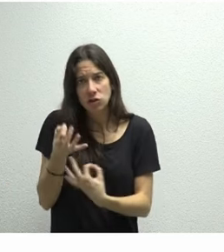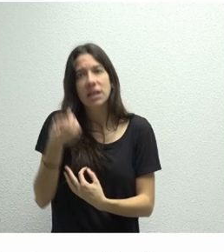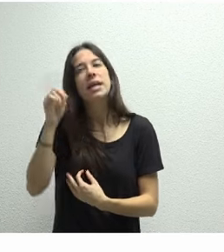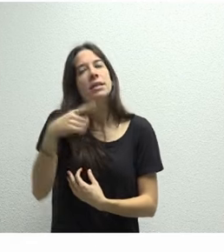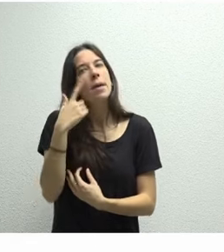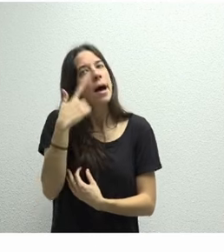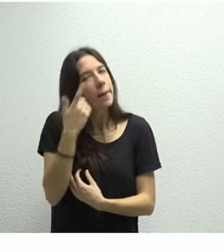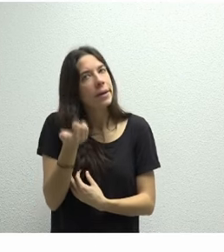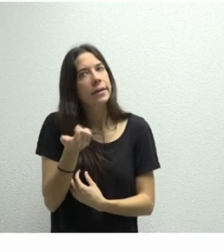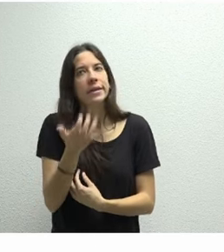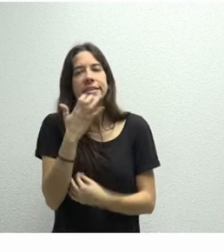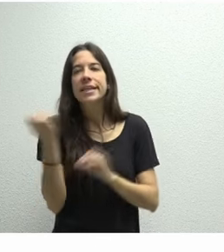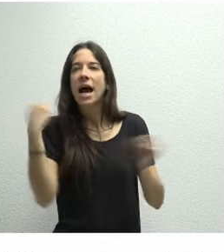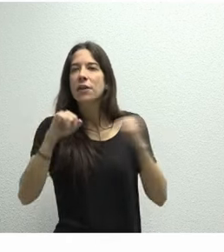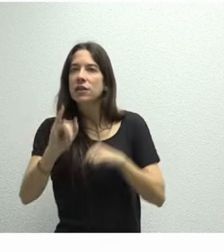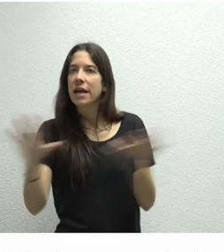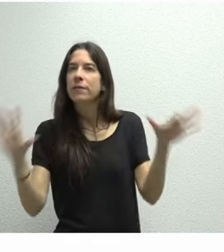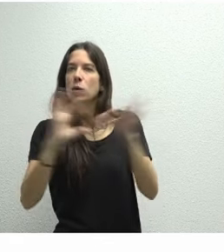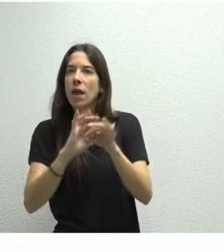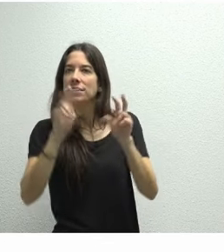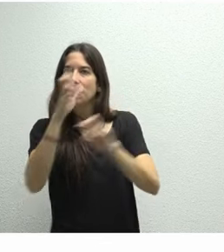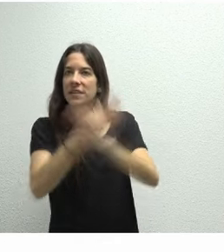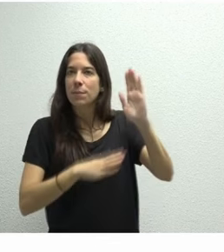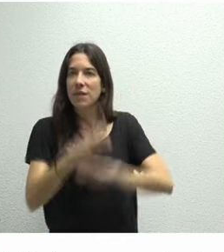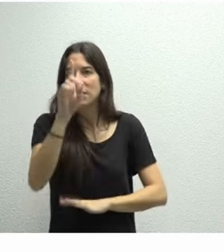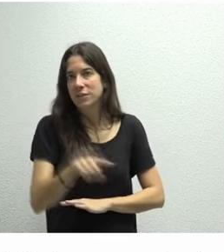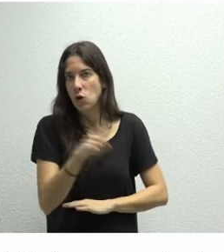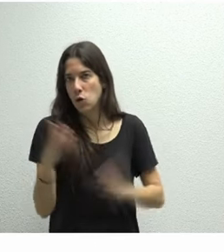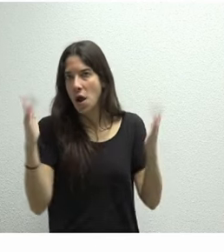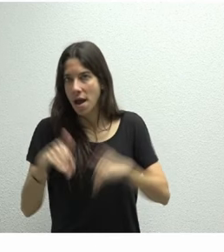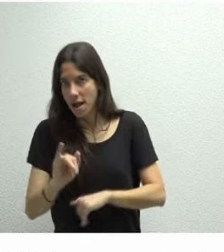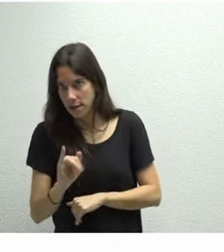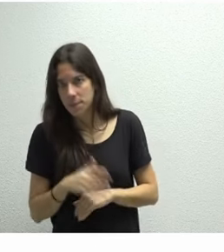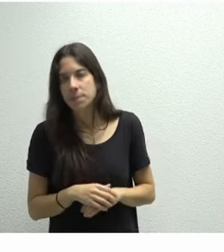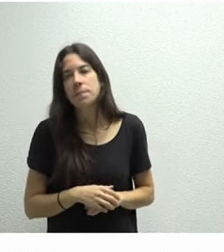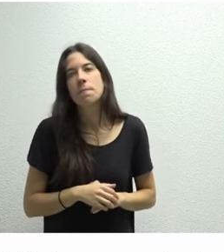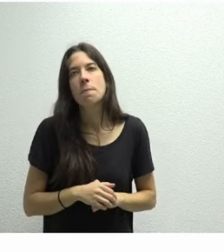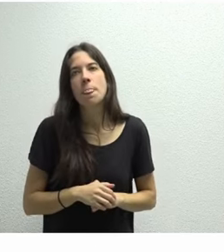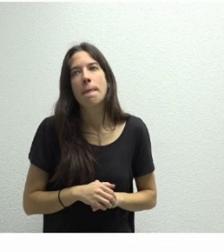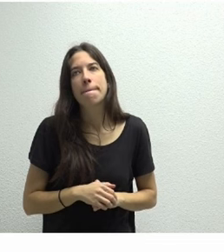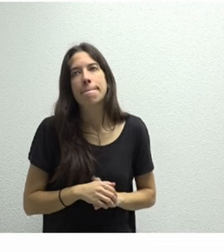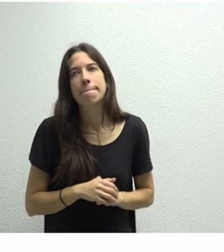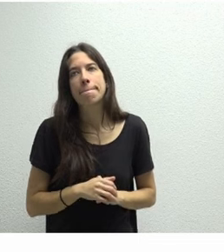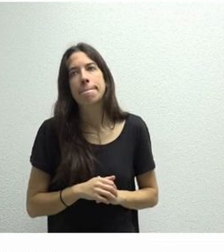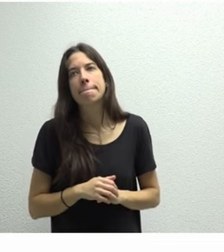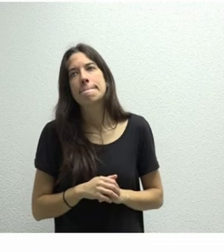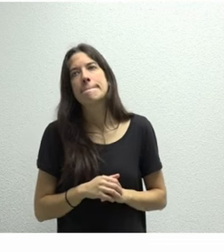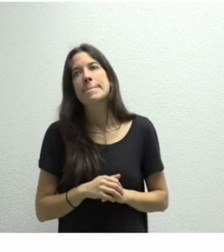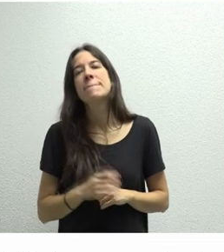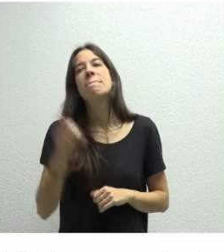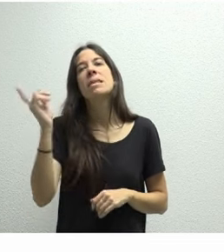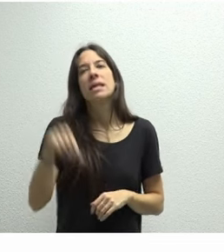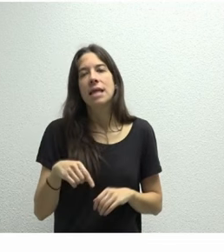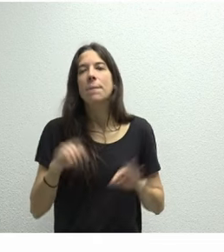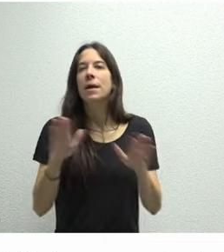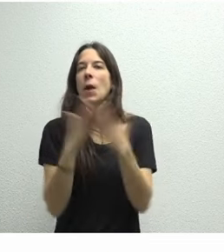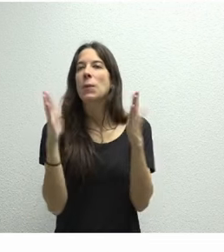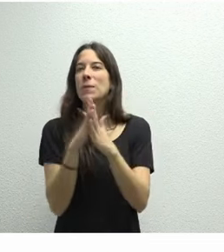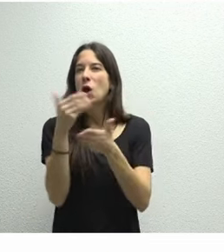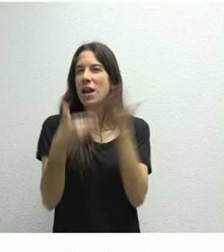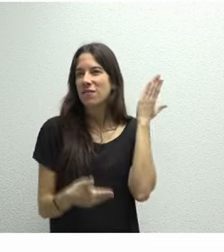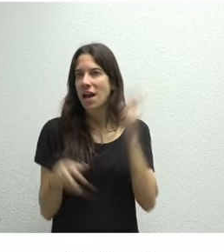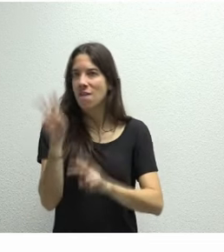tienen acciones vinculadas a la discapacidad e también evidentemente búsqueda de bibliografía lo que queráis